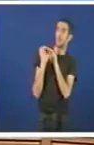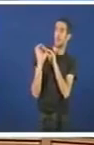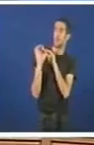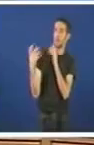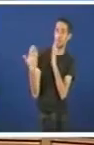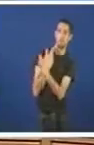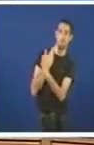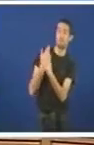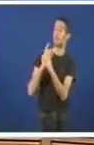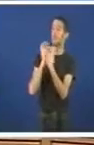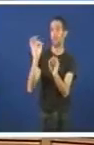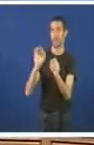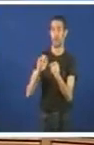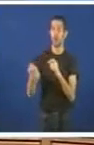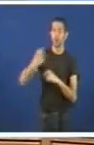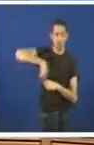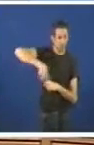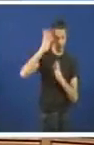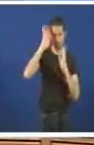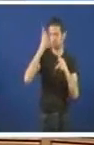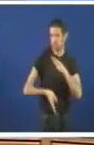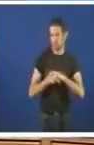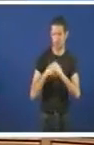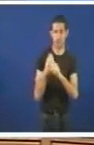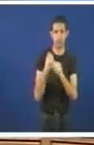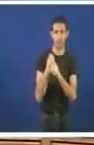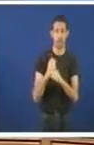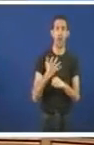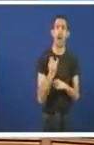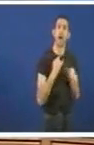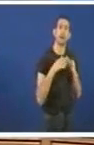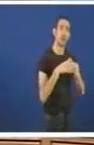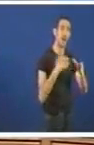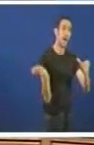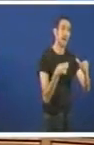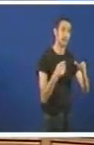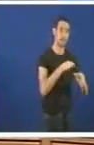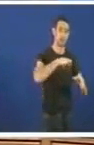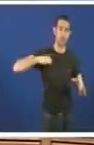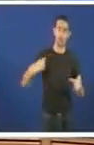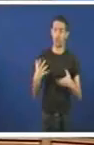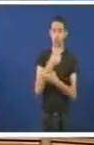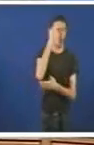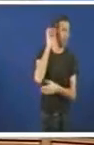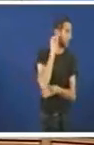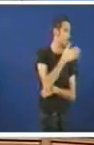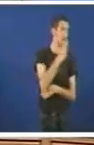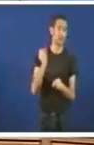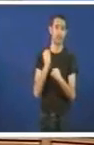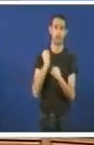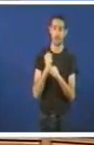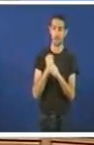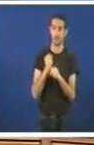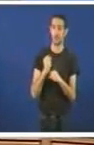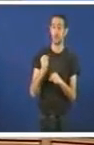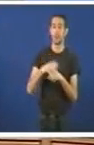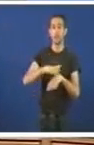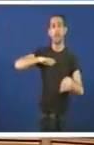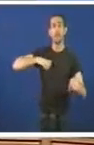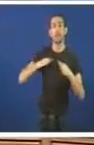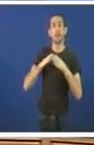traballando. Seguimos traballando en o ámbito dos asteleiros privados. Os traballadores saben perfectamente que a maioría dos barcos que se